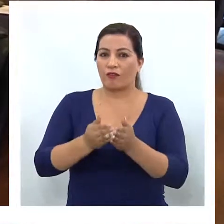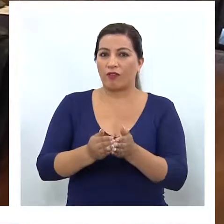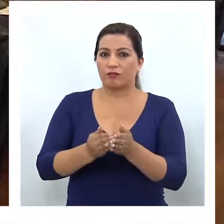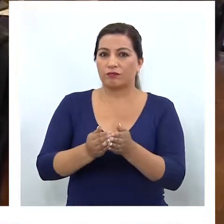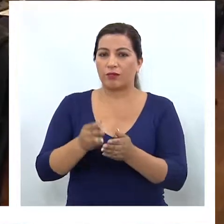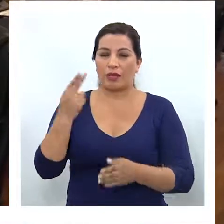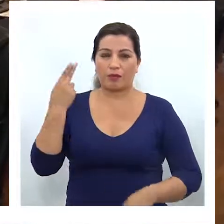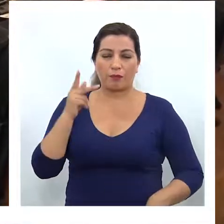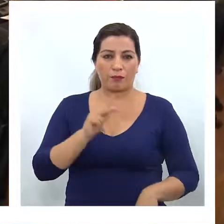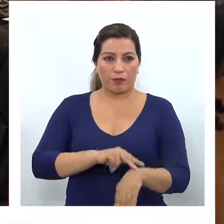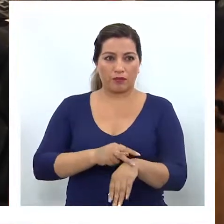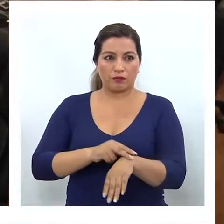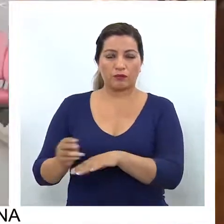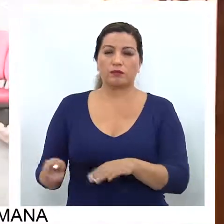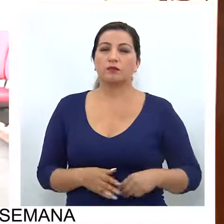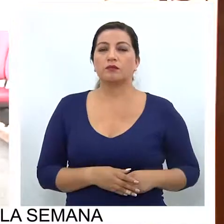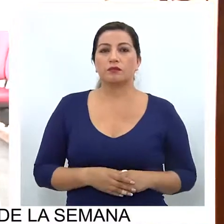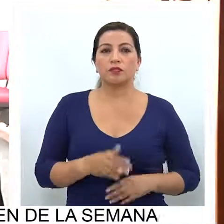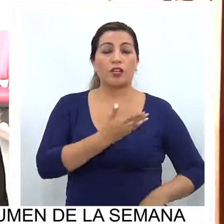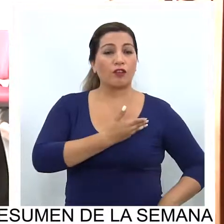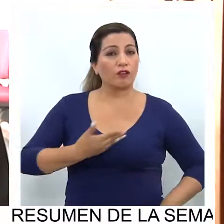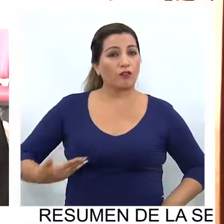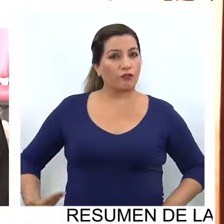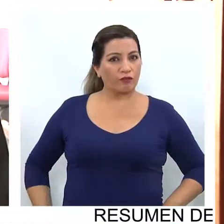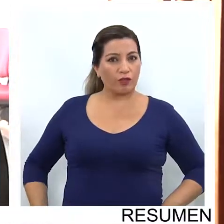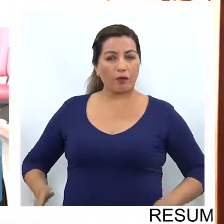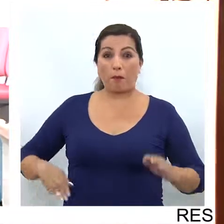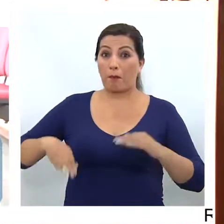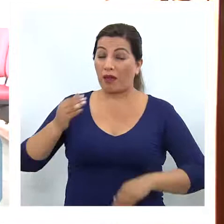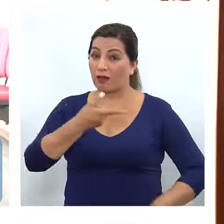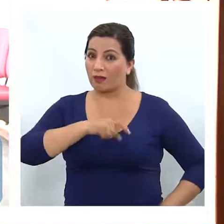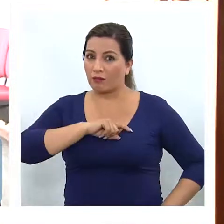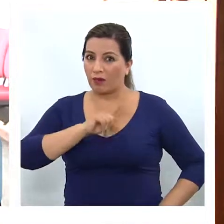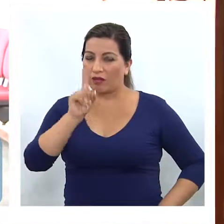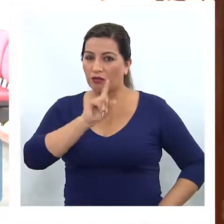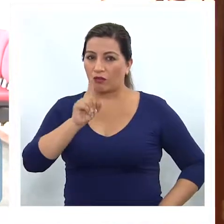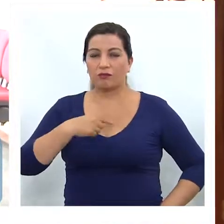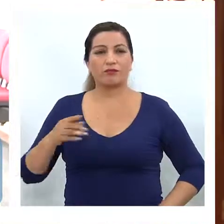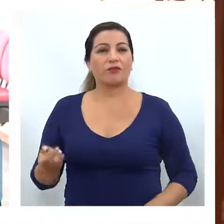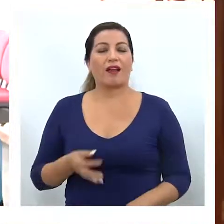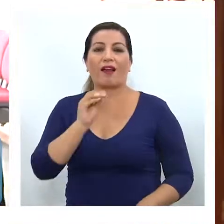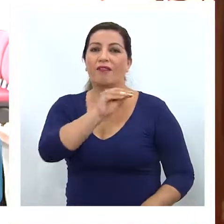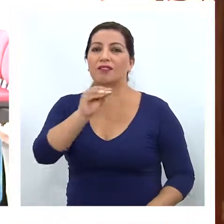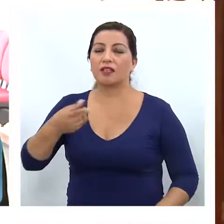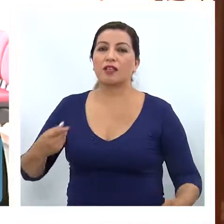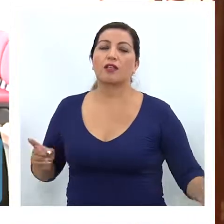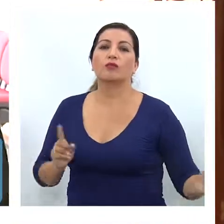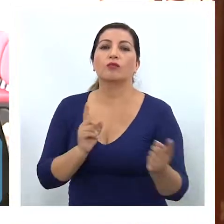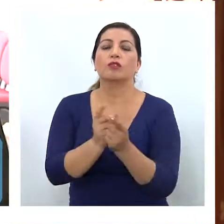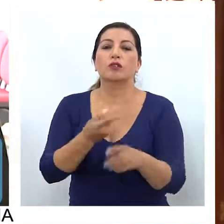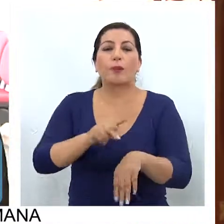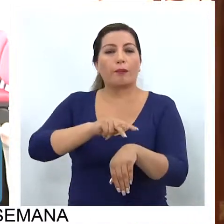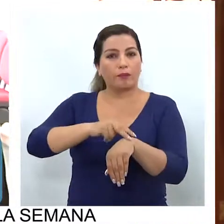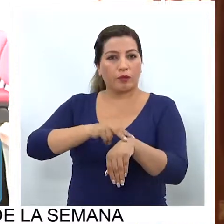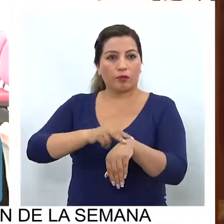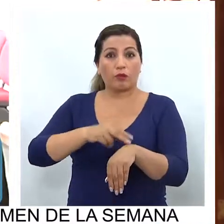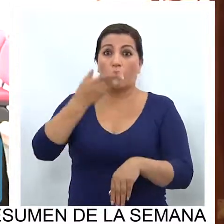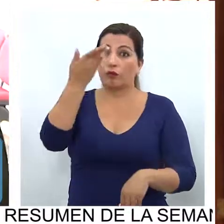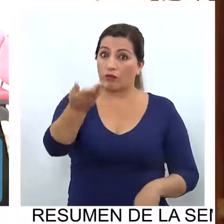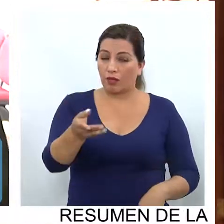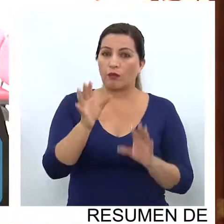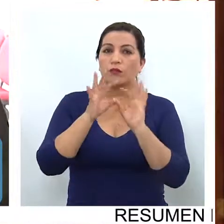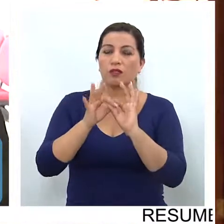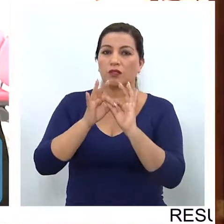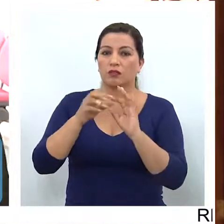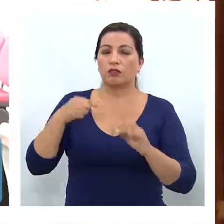en Paraguay. El gobierno regional tenía que estar presente más que en España, el encuentro que hubo en Paraguay. Te doy la